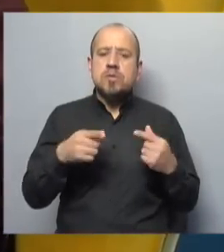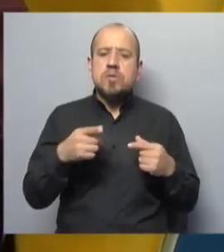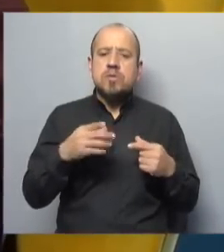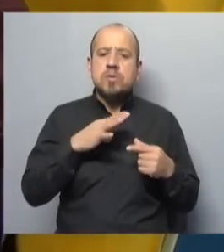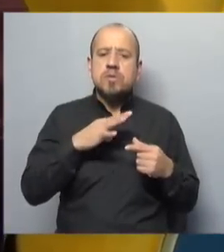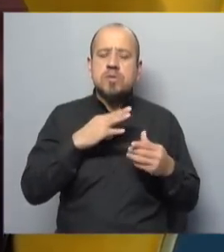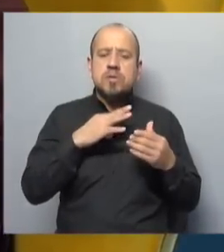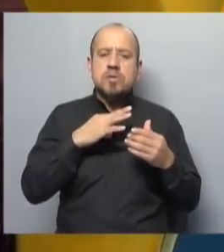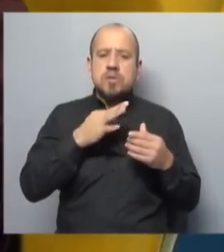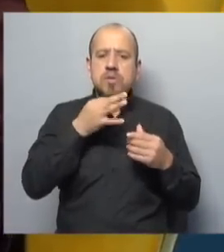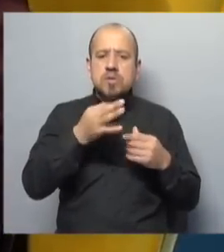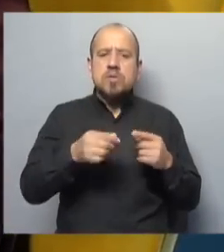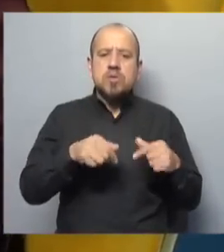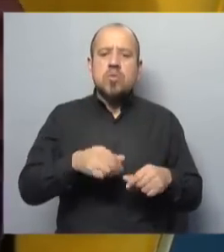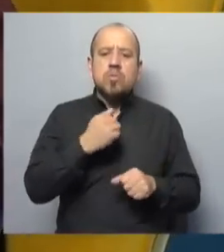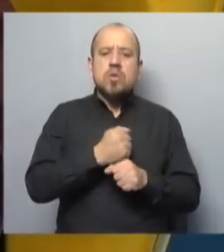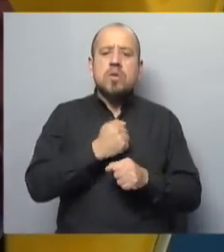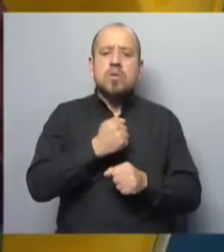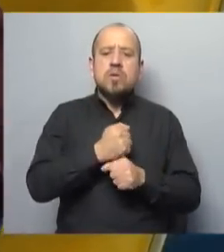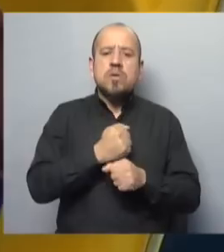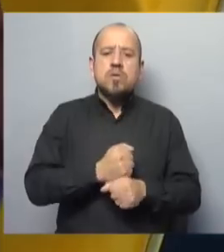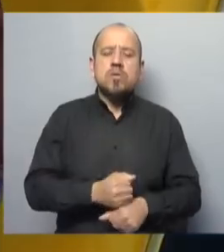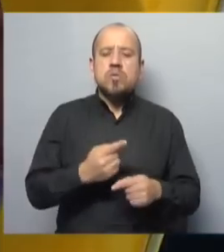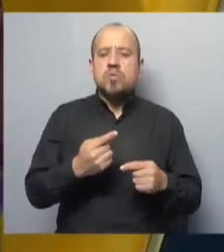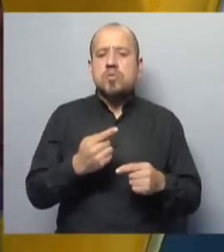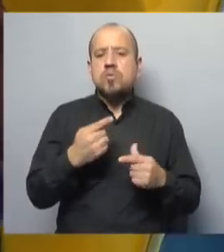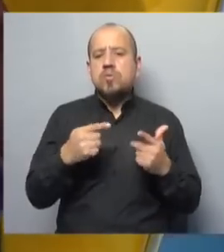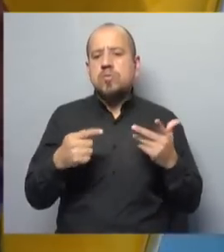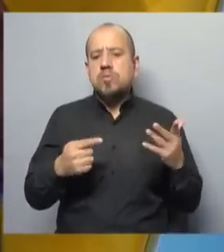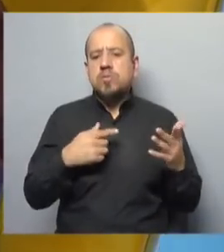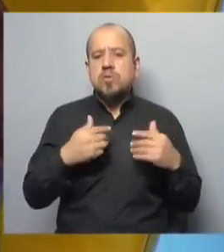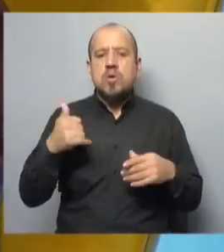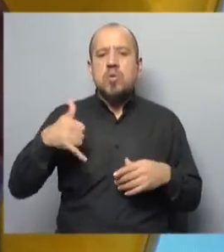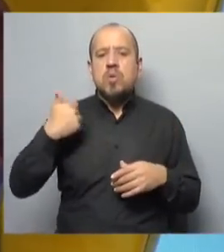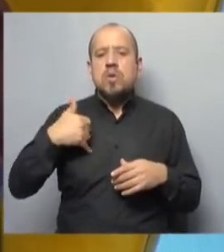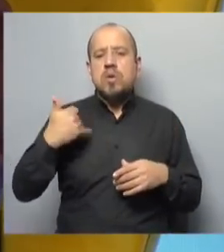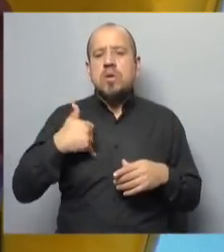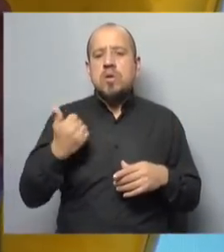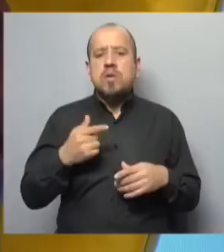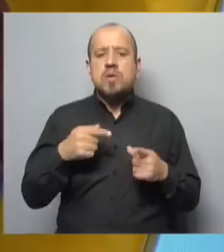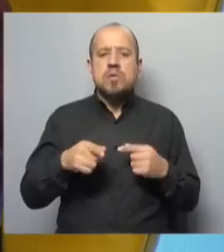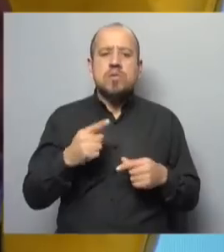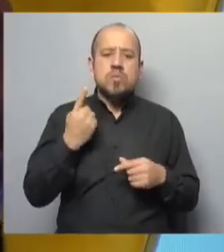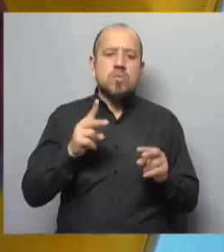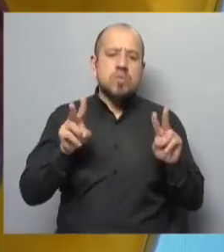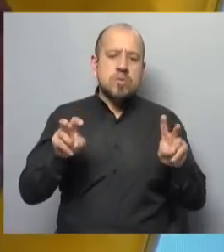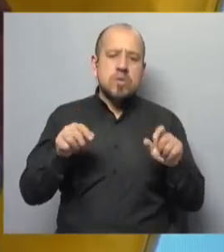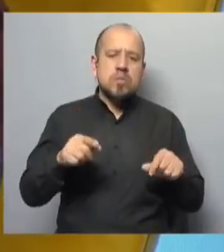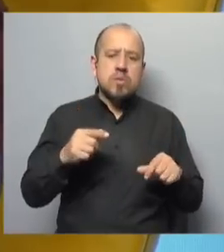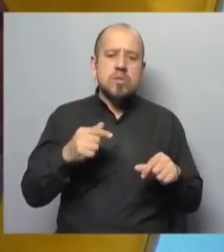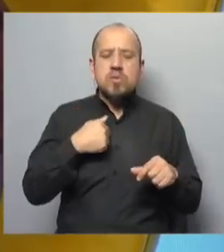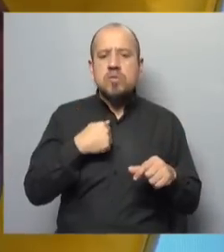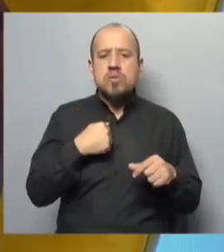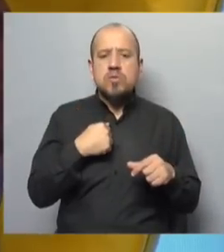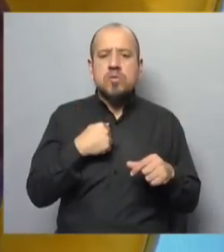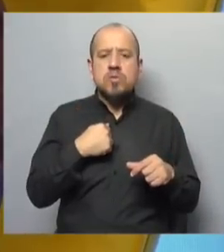habló de lo que como están trabajados unos y otros a nivel de juveniles y una de los temas que que yo me había puesto